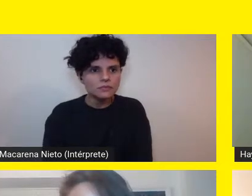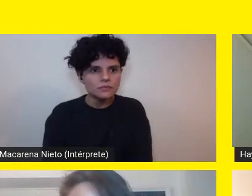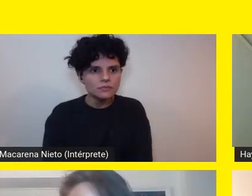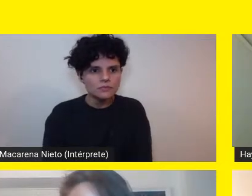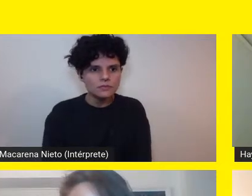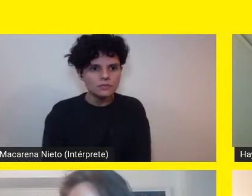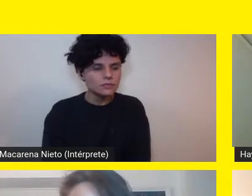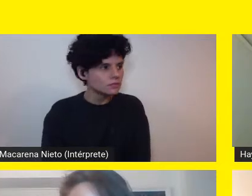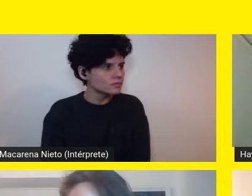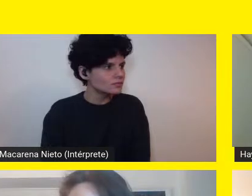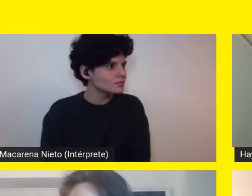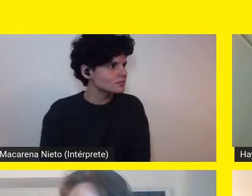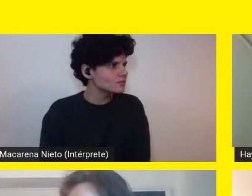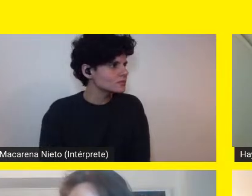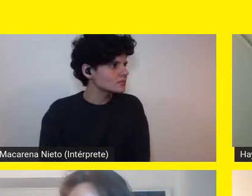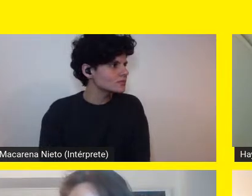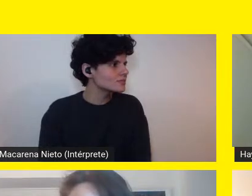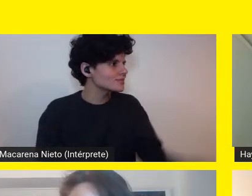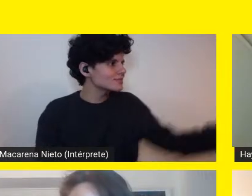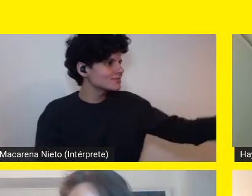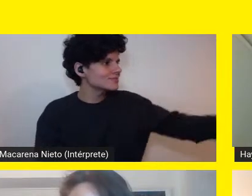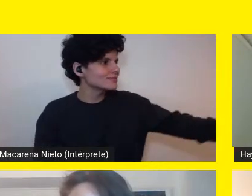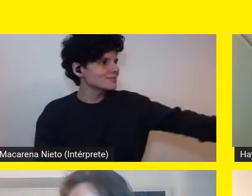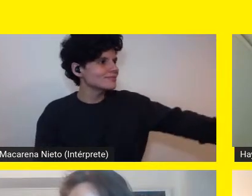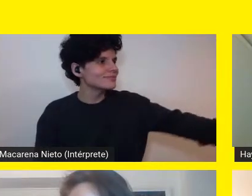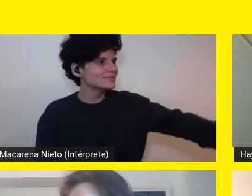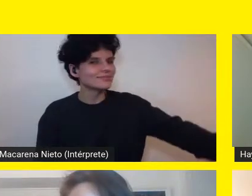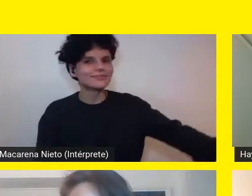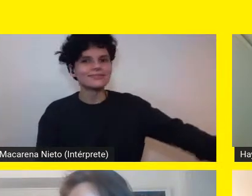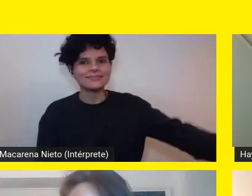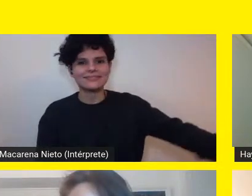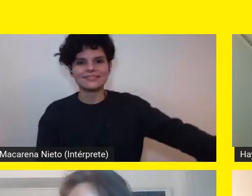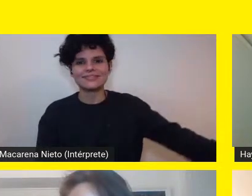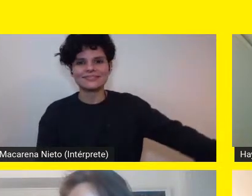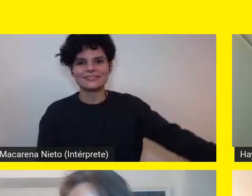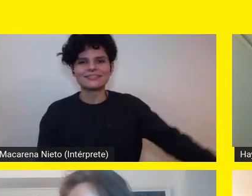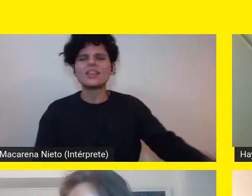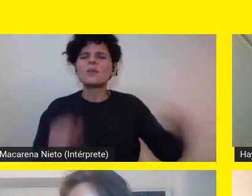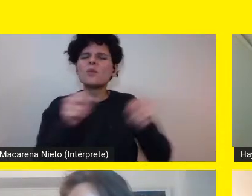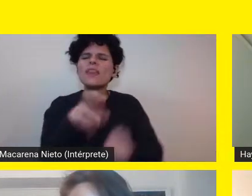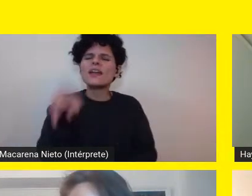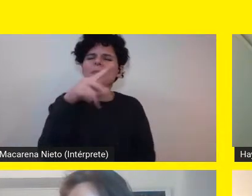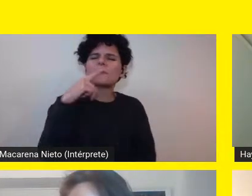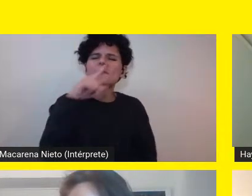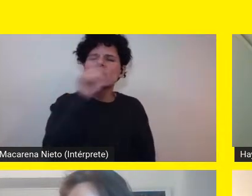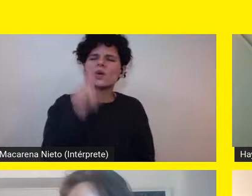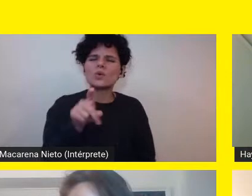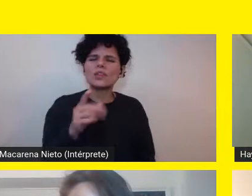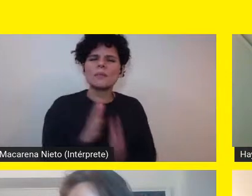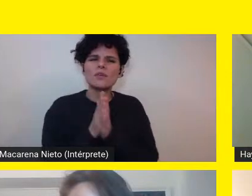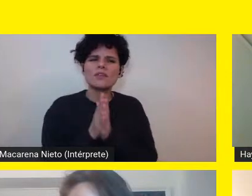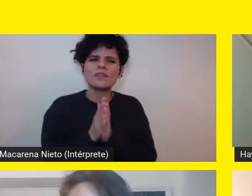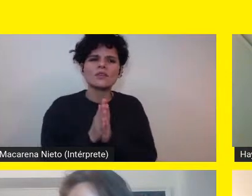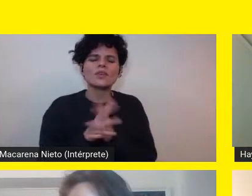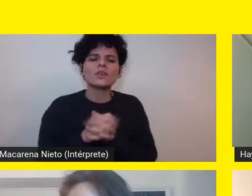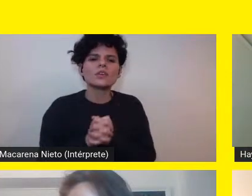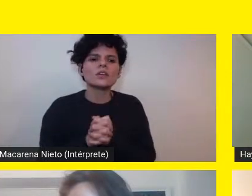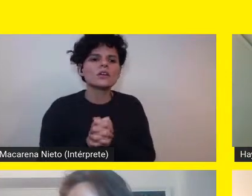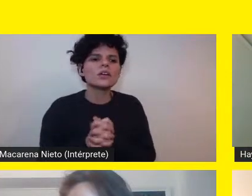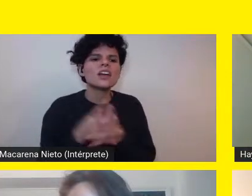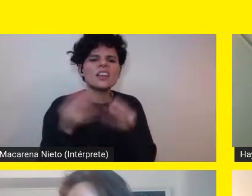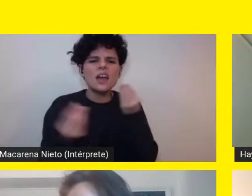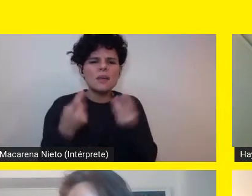Ya, ¿podrías como sintetizar la primera pregunta, que fue un poco confusa? Sí, ¿qué opinan de las bajas penas de